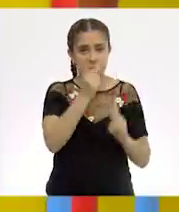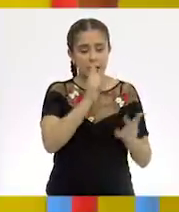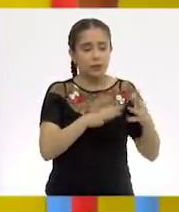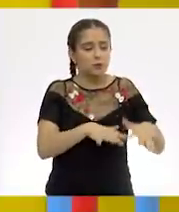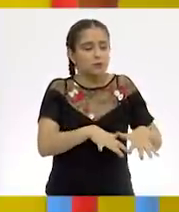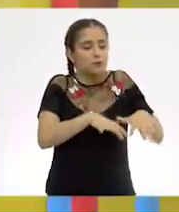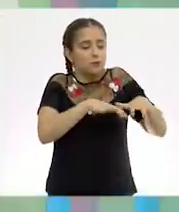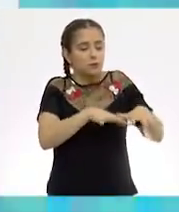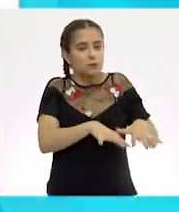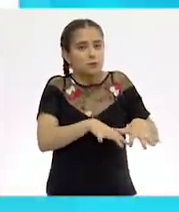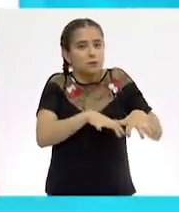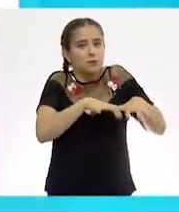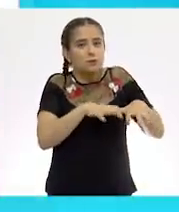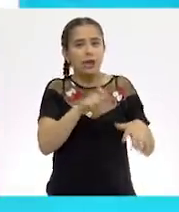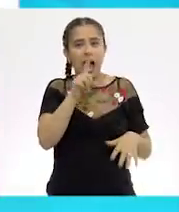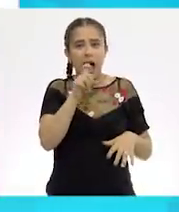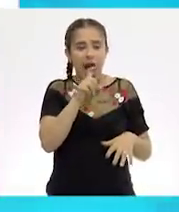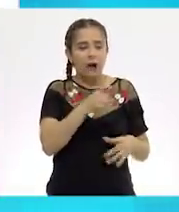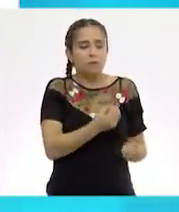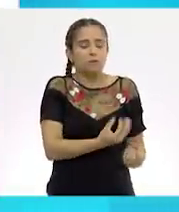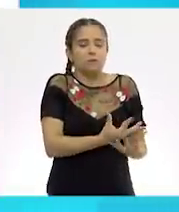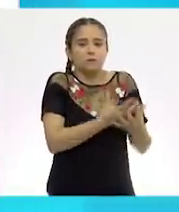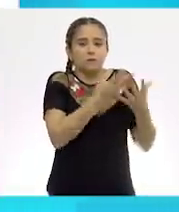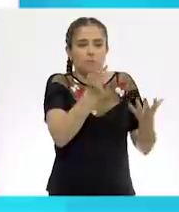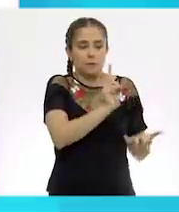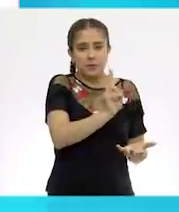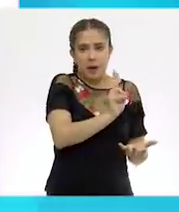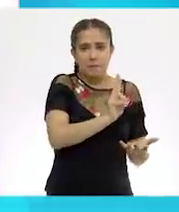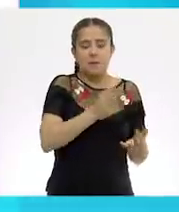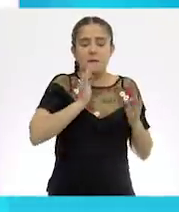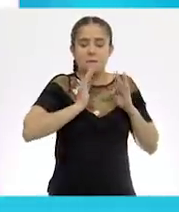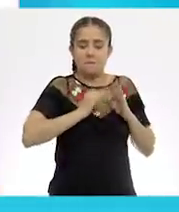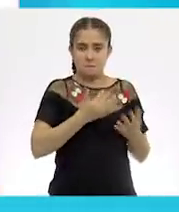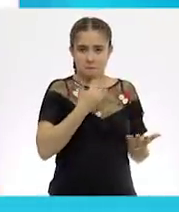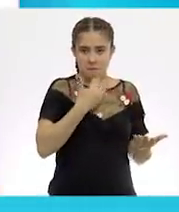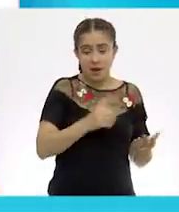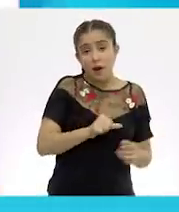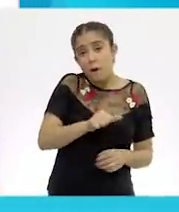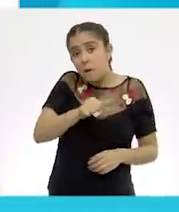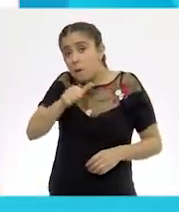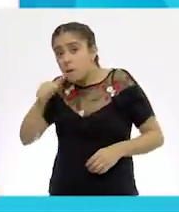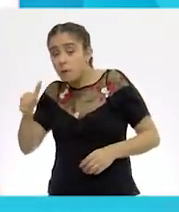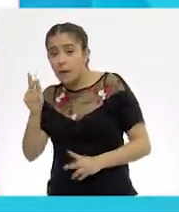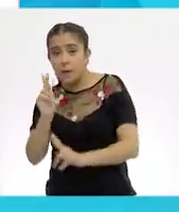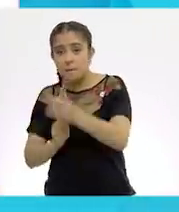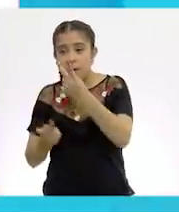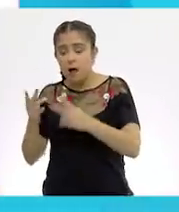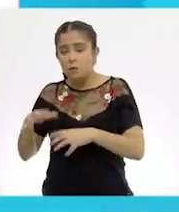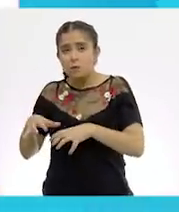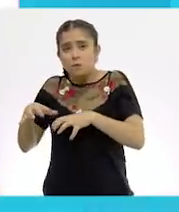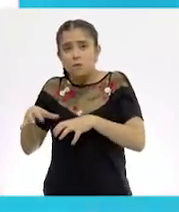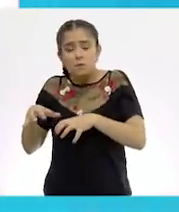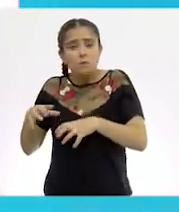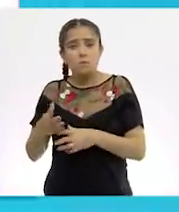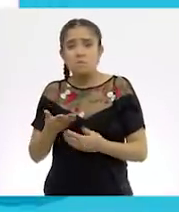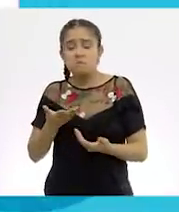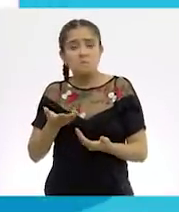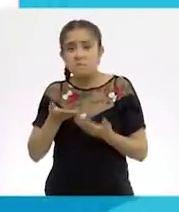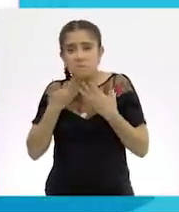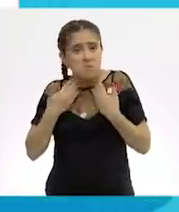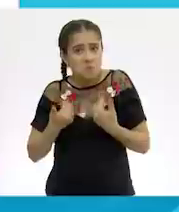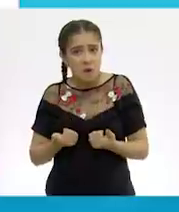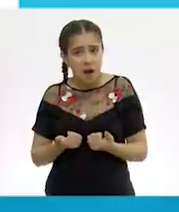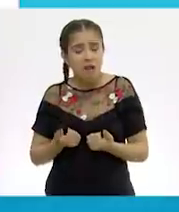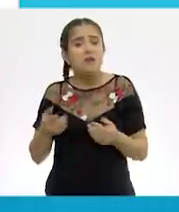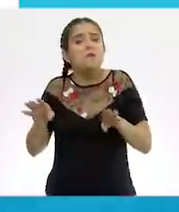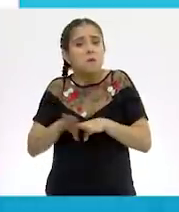nutrientes que hay en el suelo, con eso viven muy contentas y muy felices. Pero hay otras, como estas plantas carnívoras, que